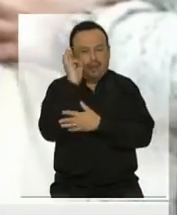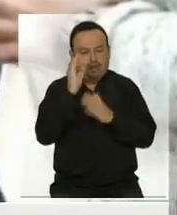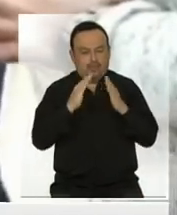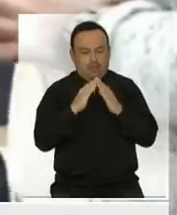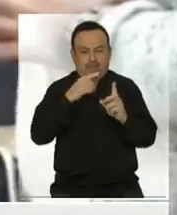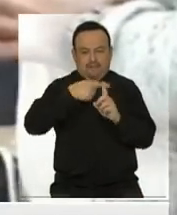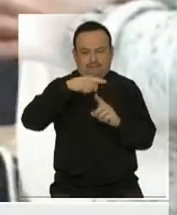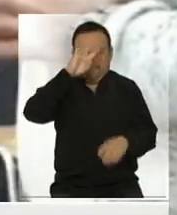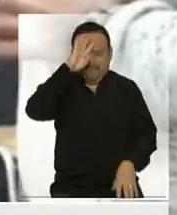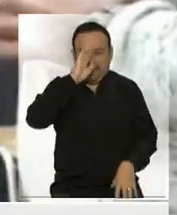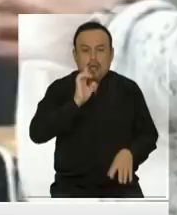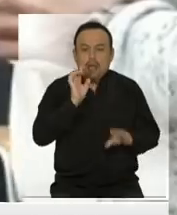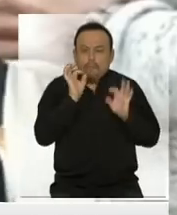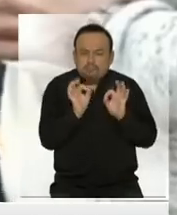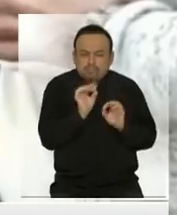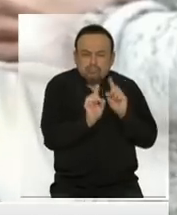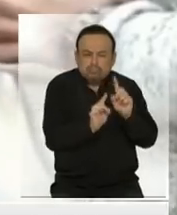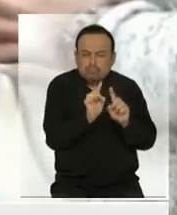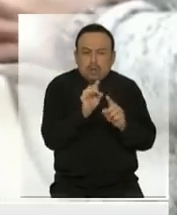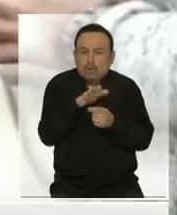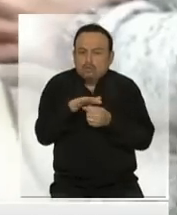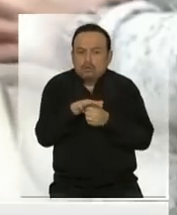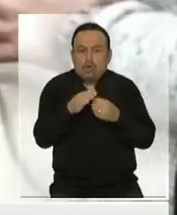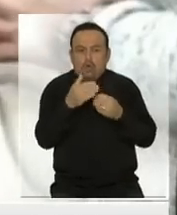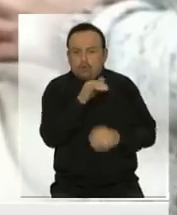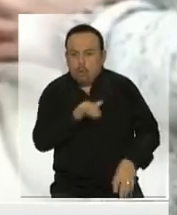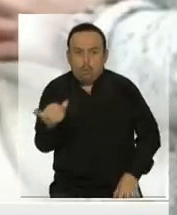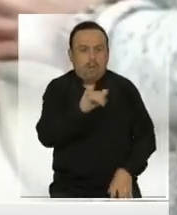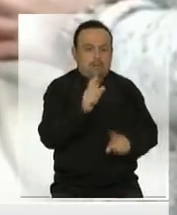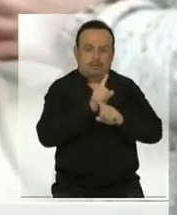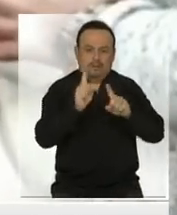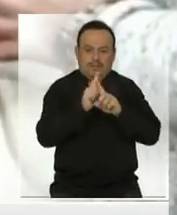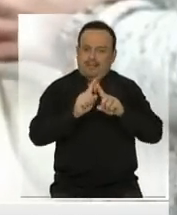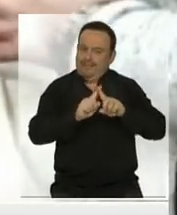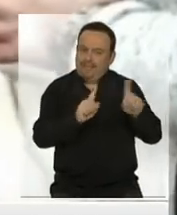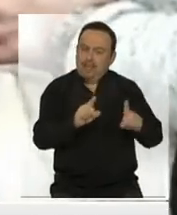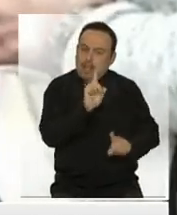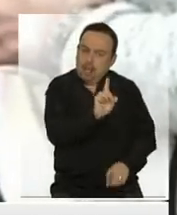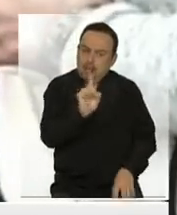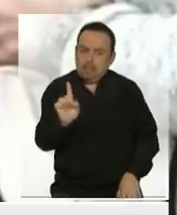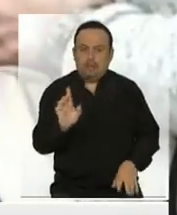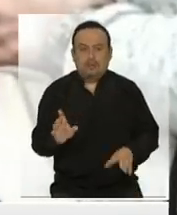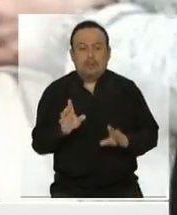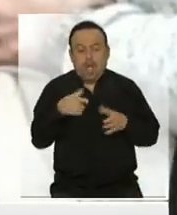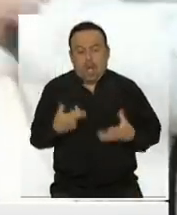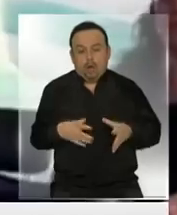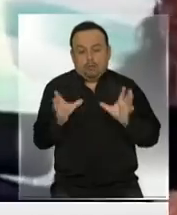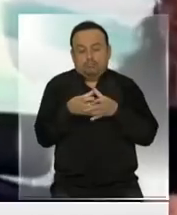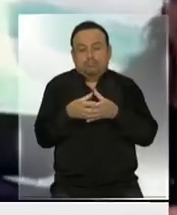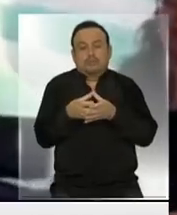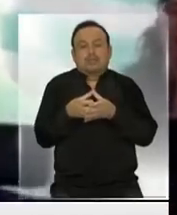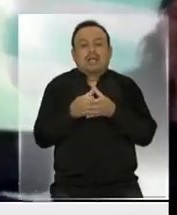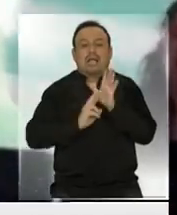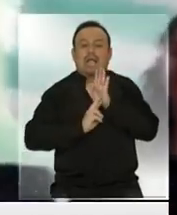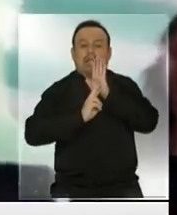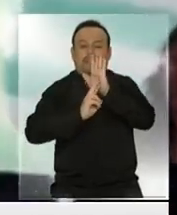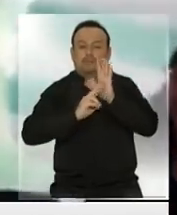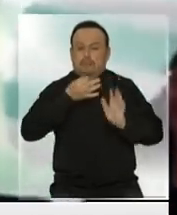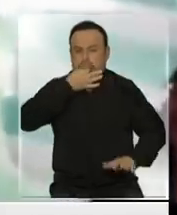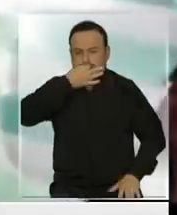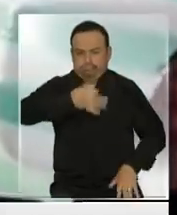pero son casos puntuales que hay que estar muy atentos y realmente la versión de ellos hay que escucharla también la tenemos